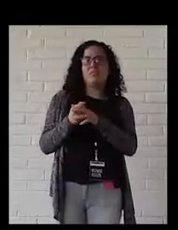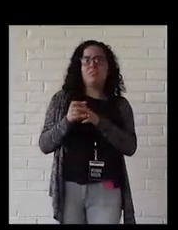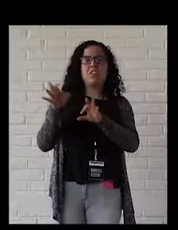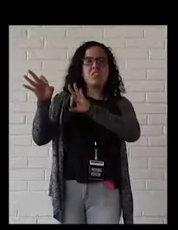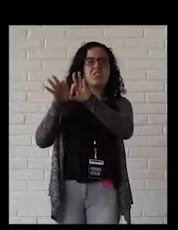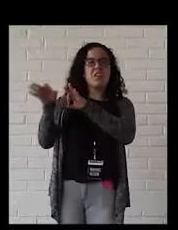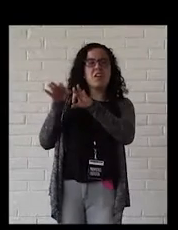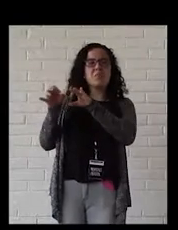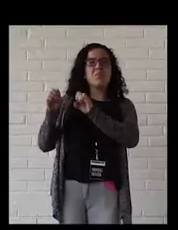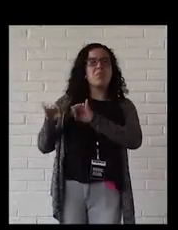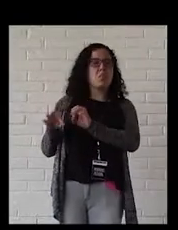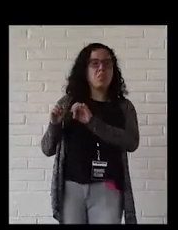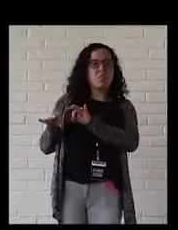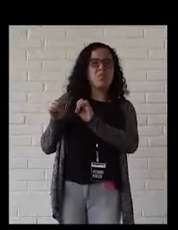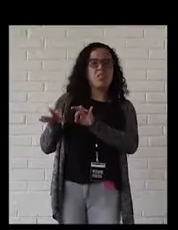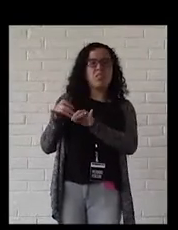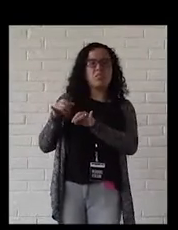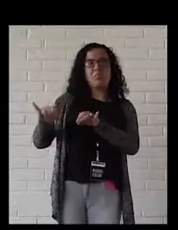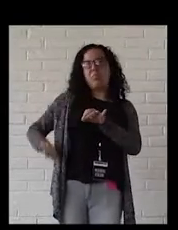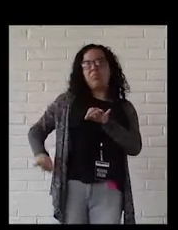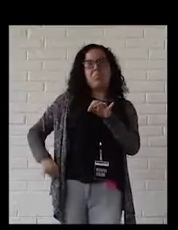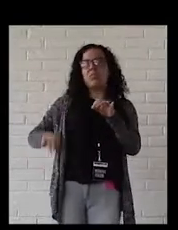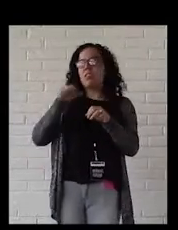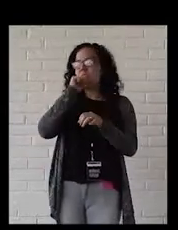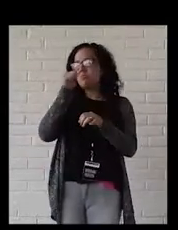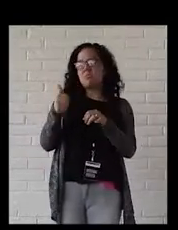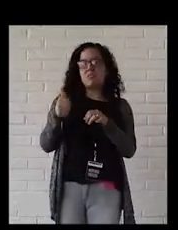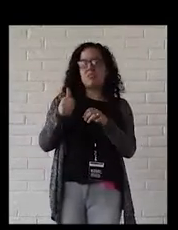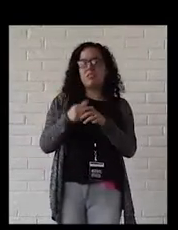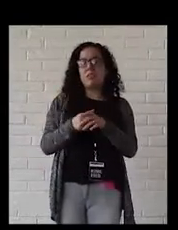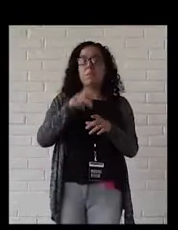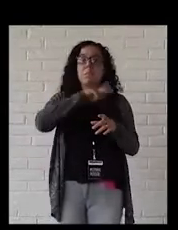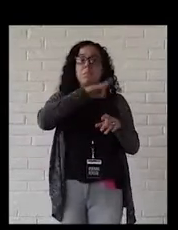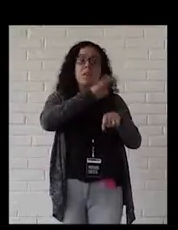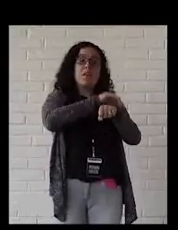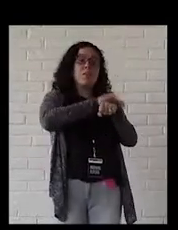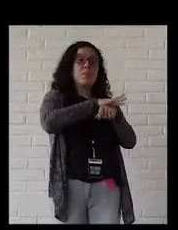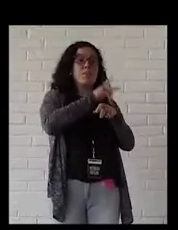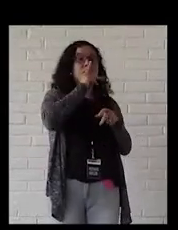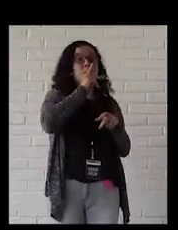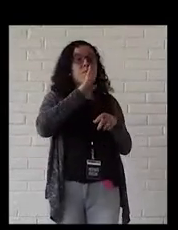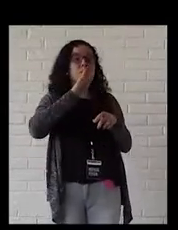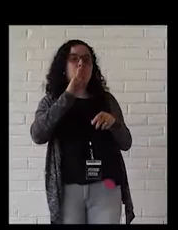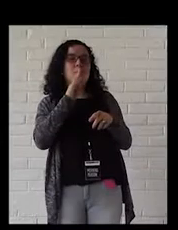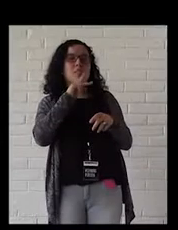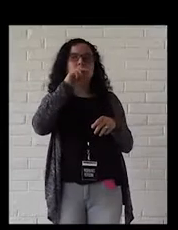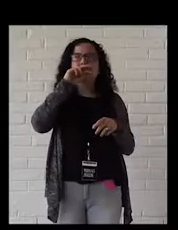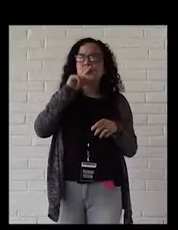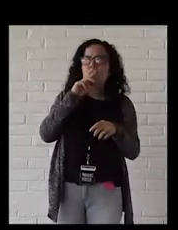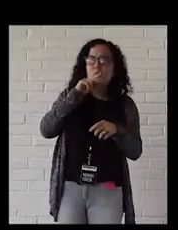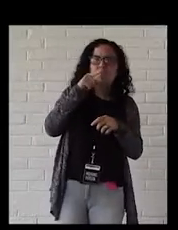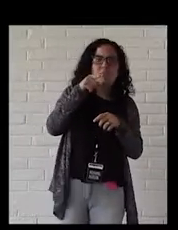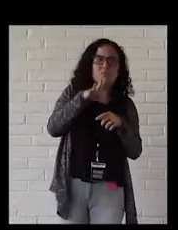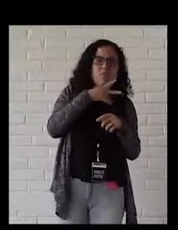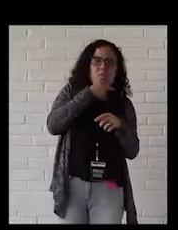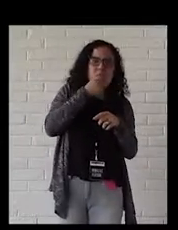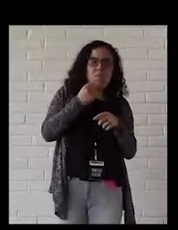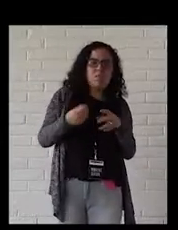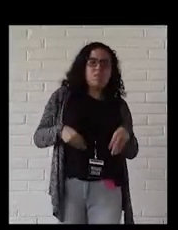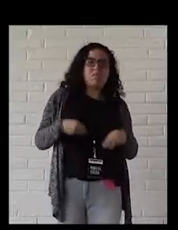que existían, yo decía, no me interesa. Inclusive mis amigos y mis papás estaban como preocupados ya por mí, de qué va a ser Diego en la